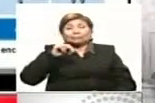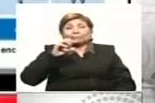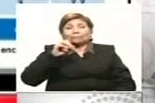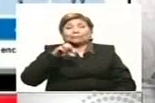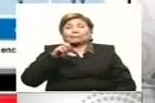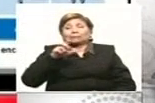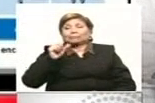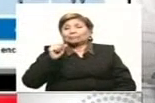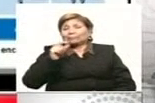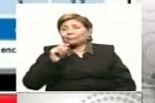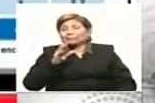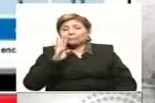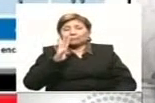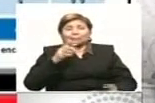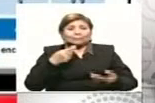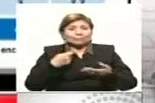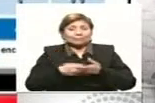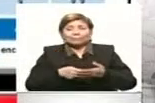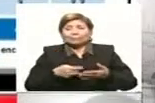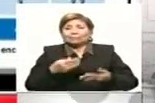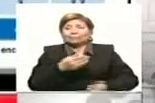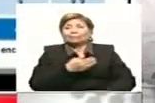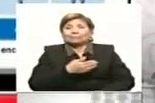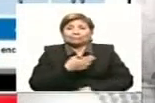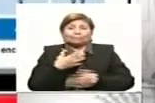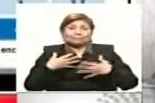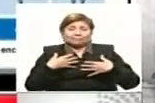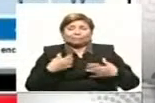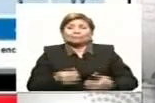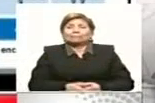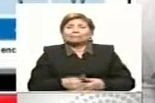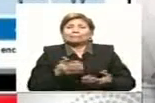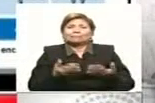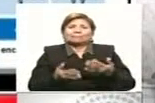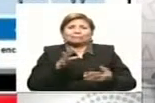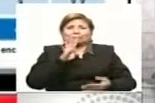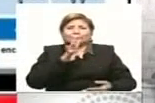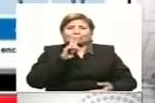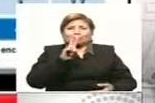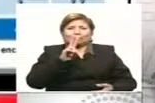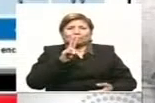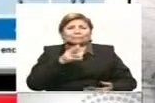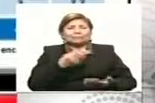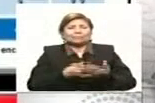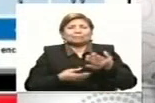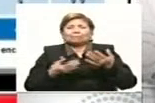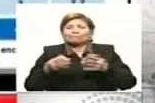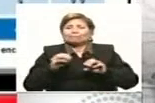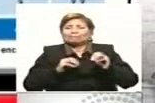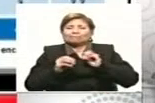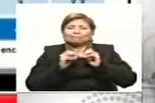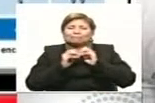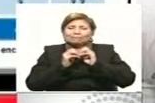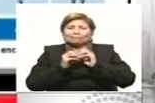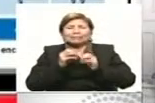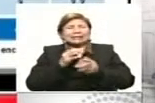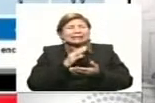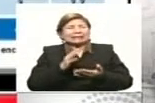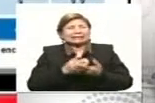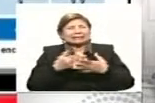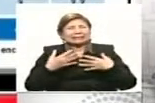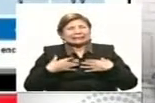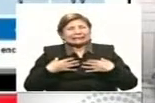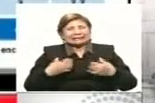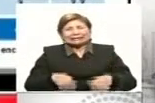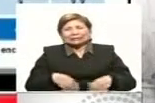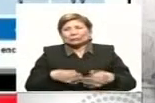4 inversiones, y el Instituto Nacional de Salud, 3. Son 42 inversiones que tiene que resolver el sector